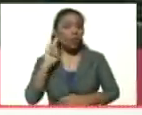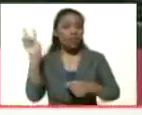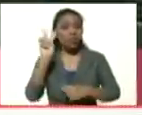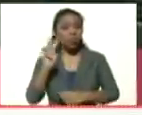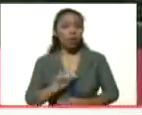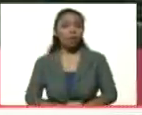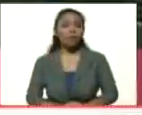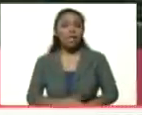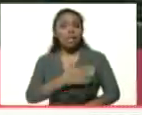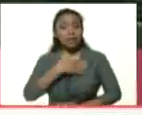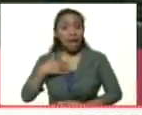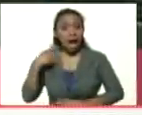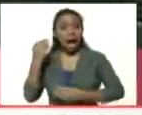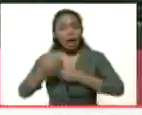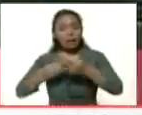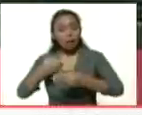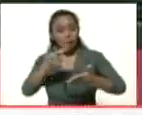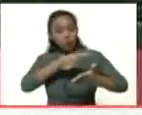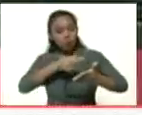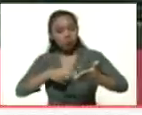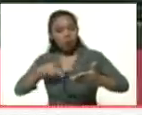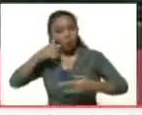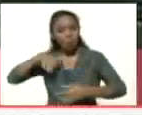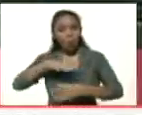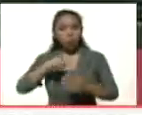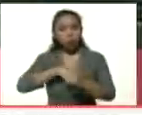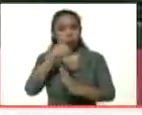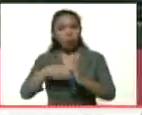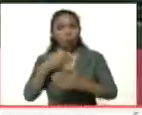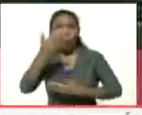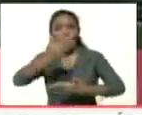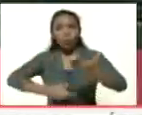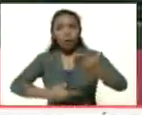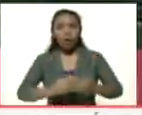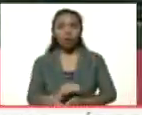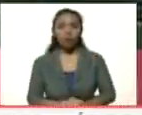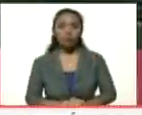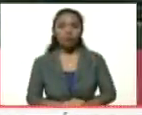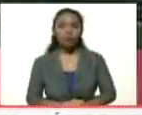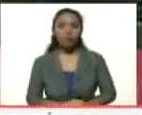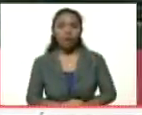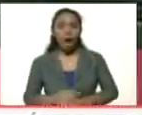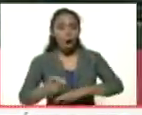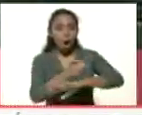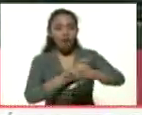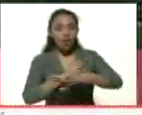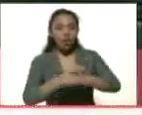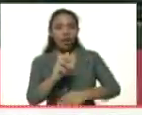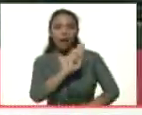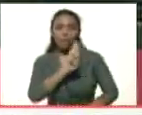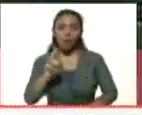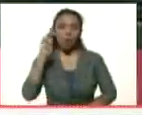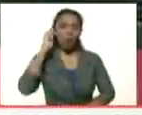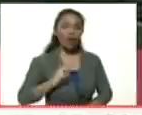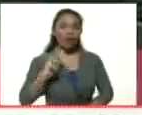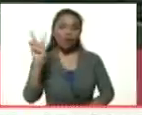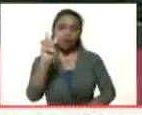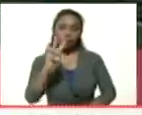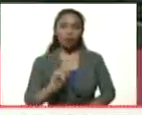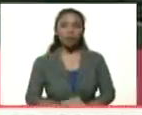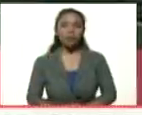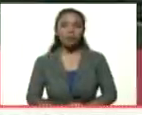Venezuela quiere hacer lectura al pueblo de Venezuela entero de un comunicado. El gobierno de la República Bolivariana de